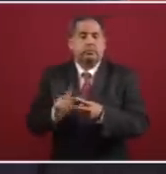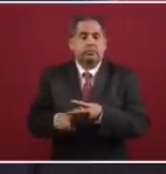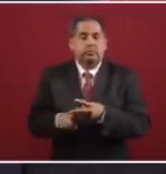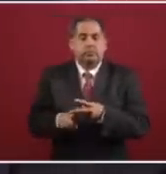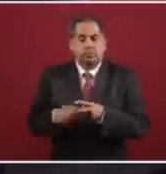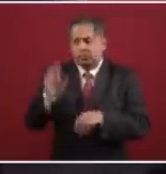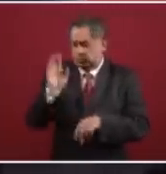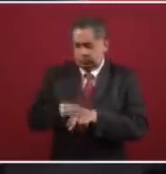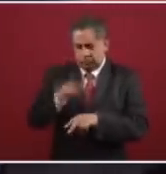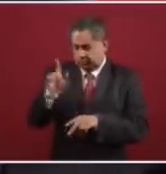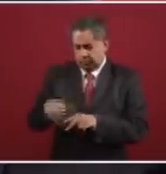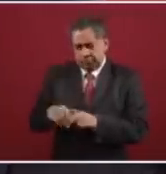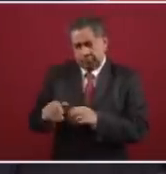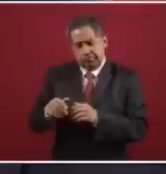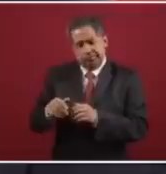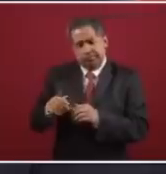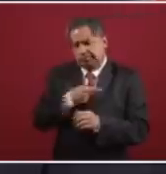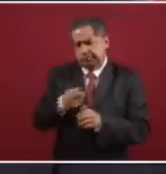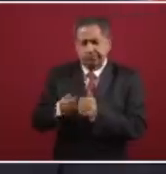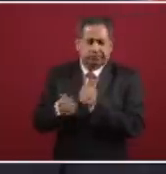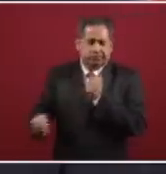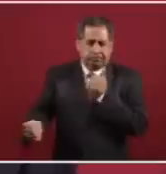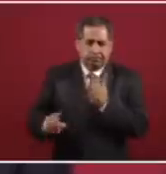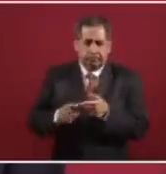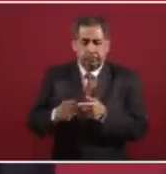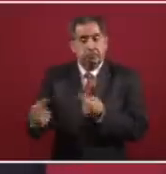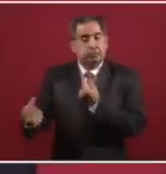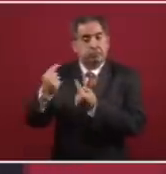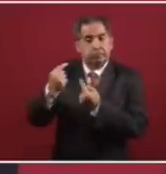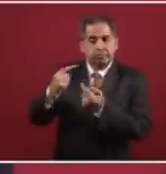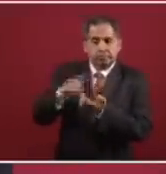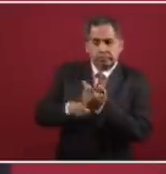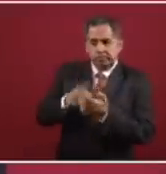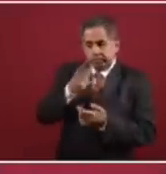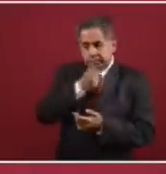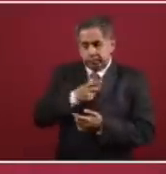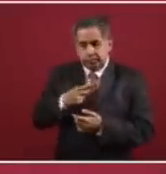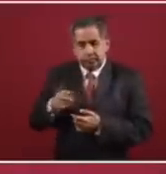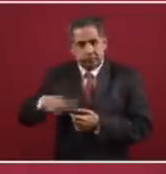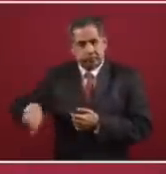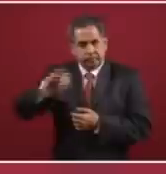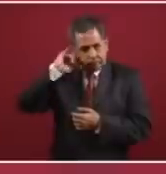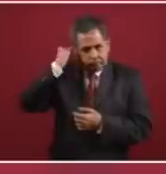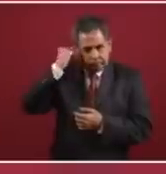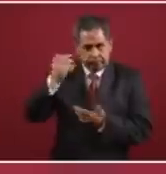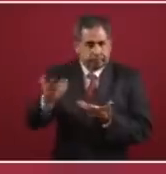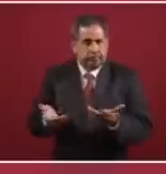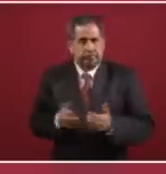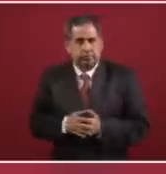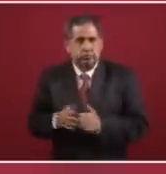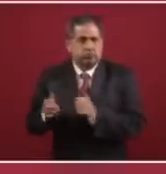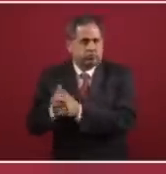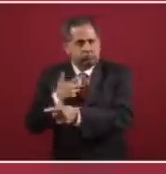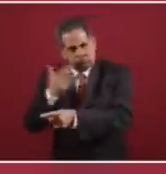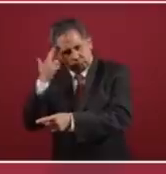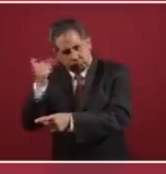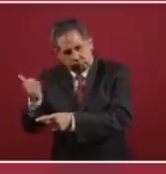los más abandonados. Todavía me reclamaron los indígenas, con